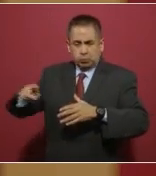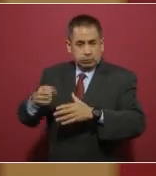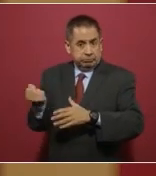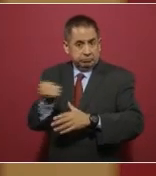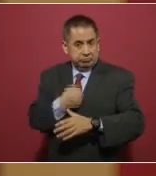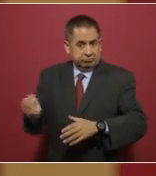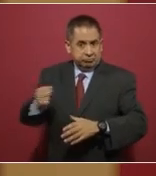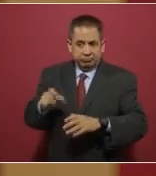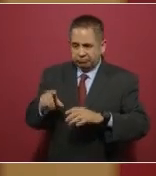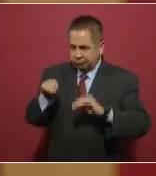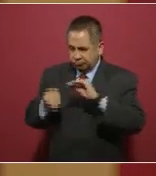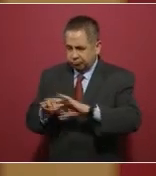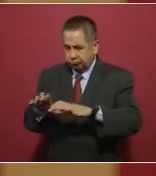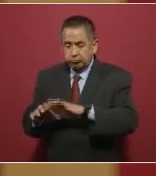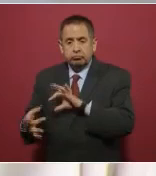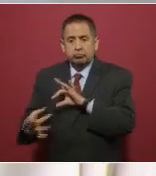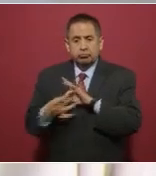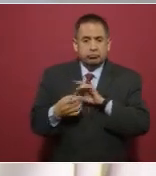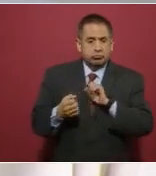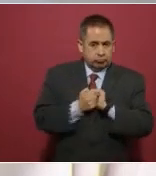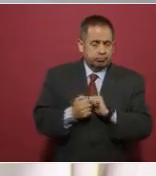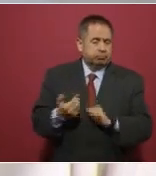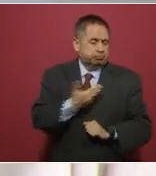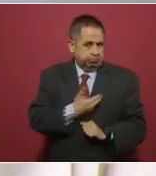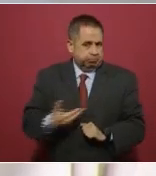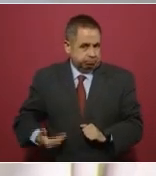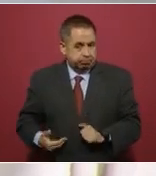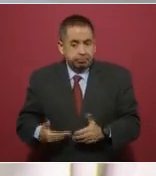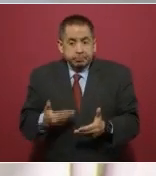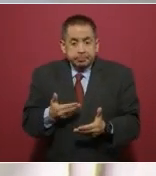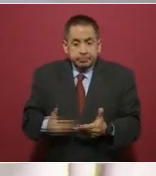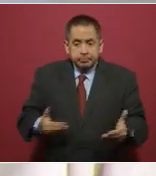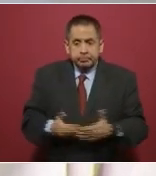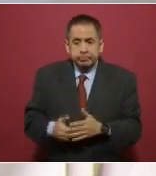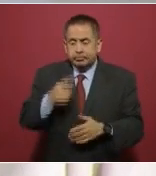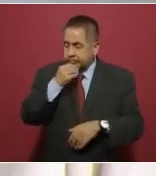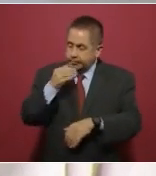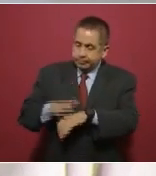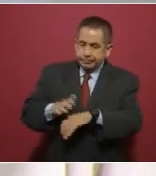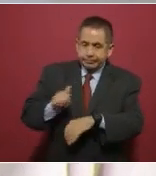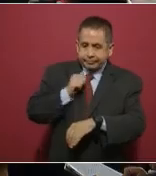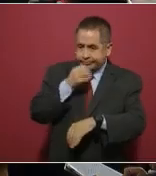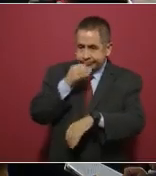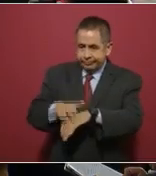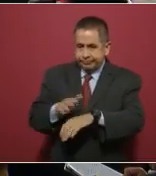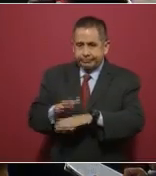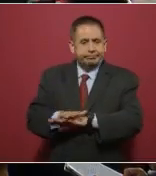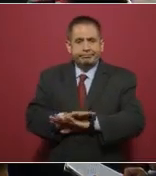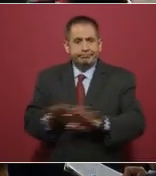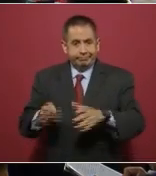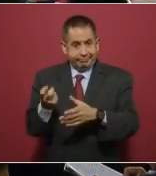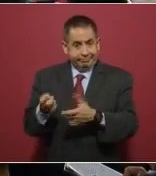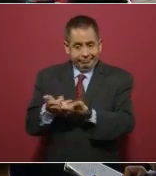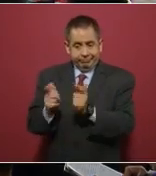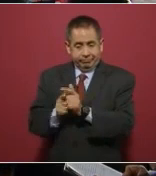vinculado a la presidencia, que por cierto, aprovecho para informar, ya no